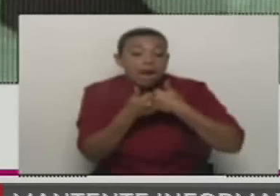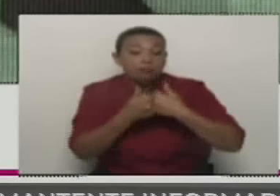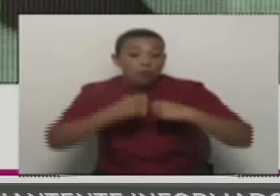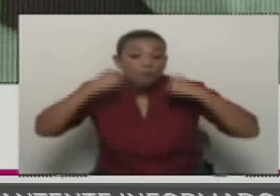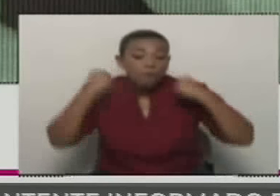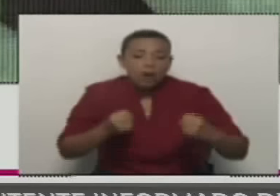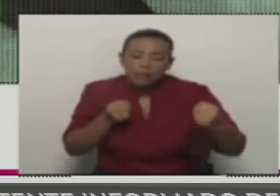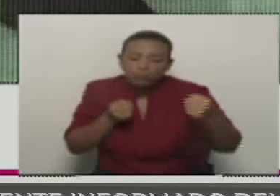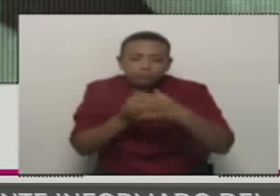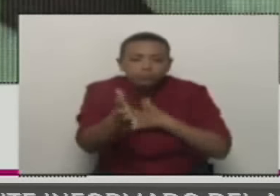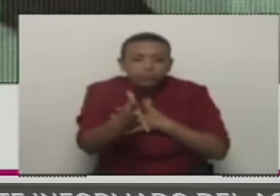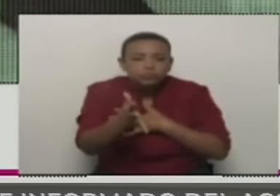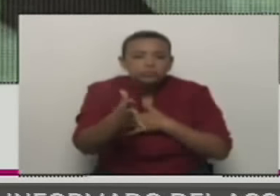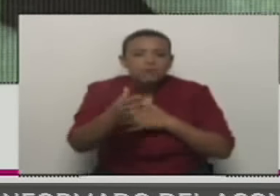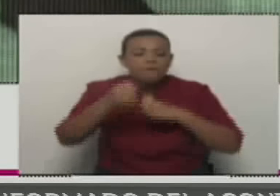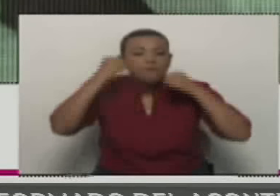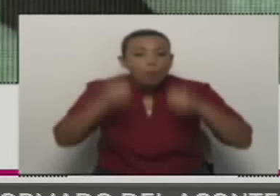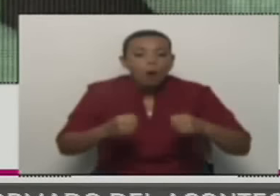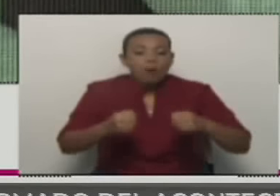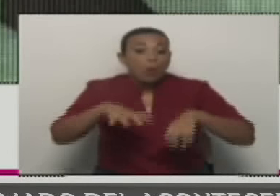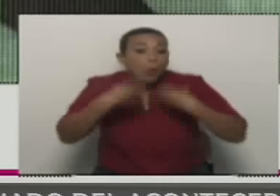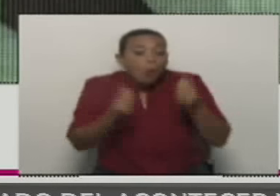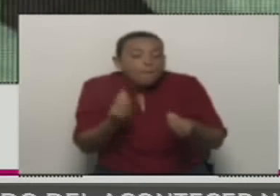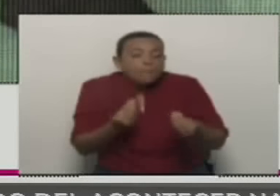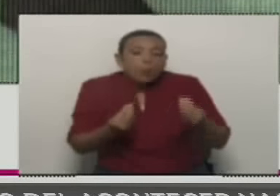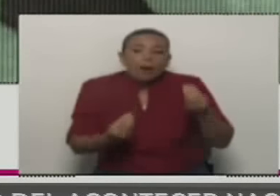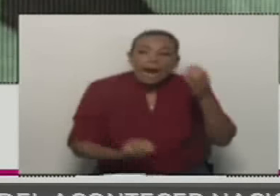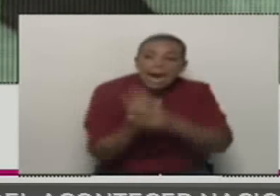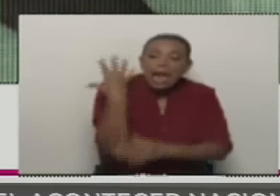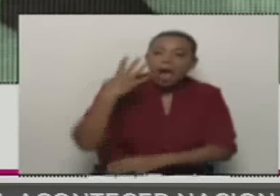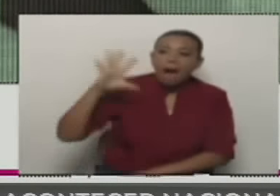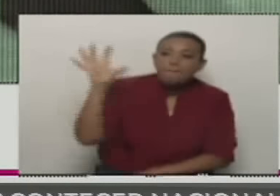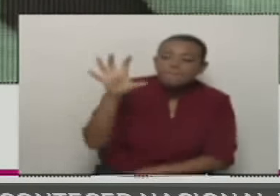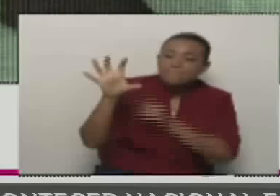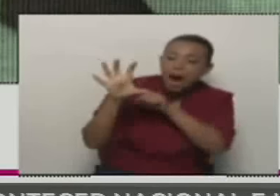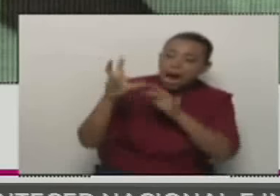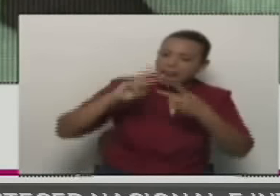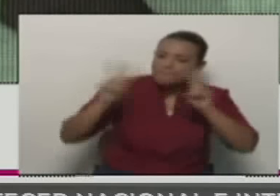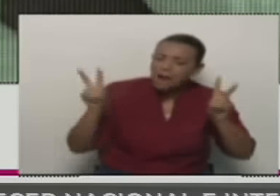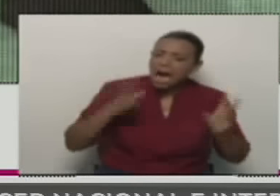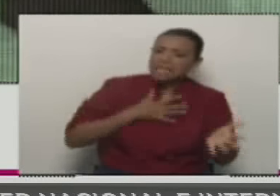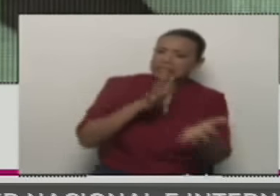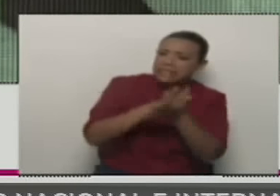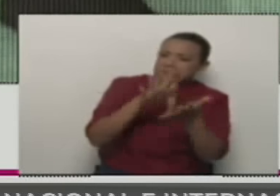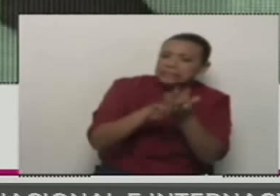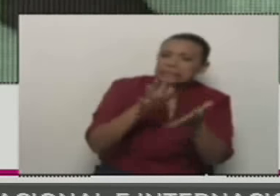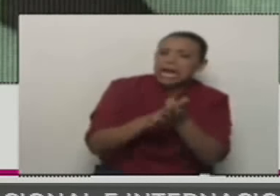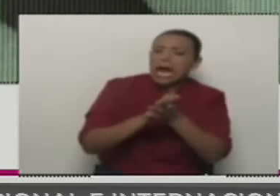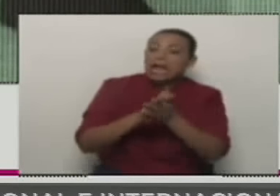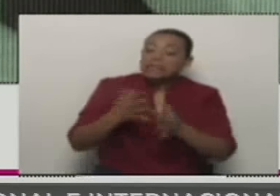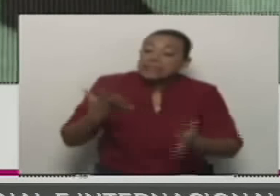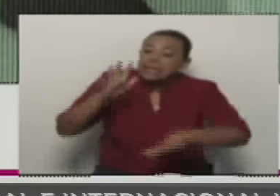para construir un país que hemos llamado un país de paz,